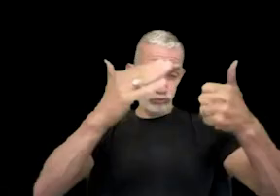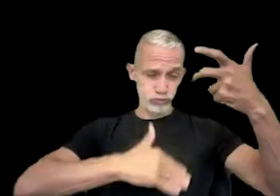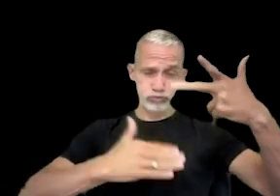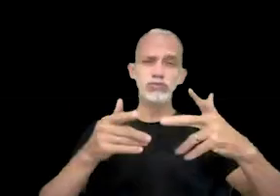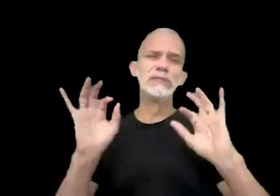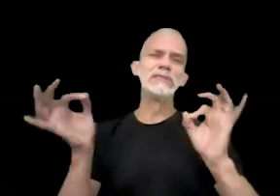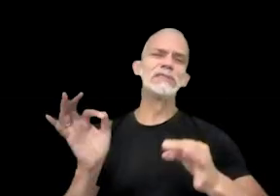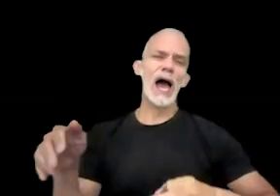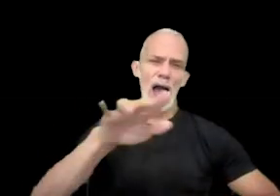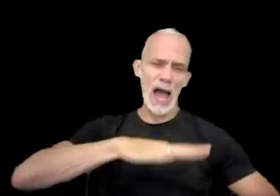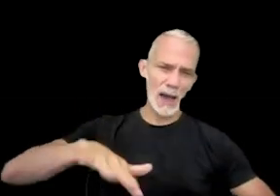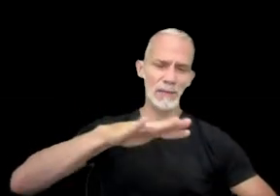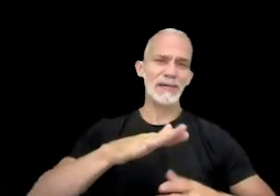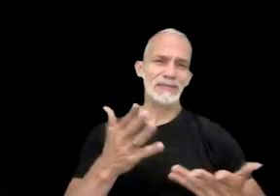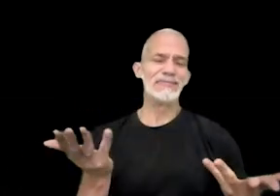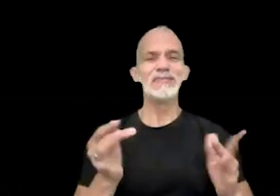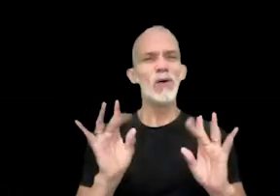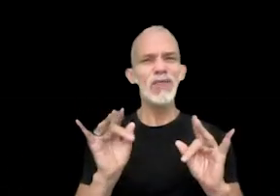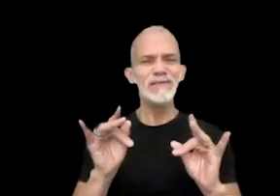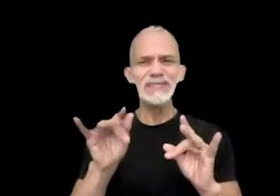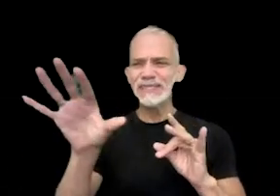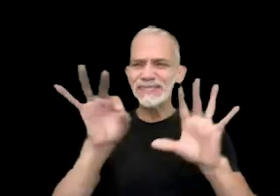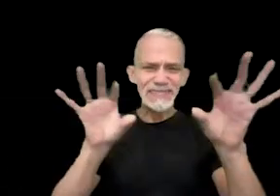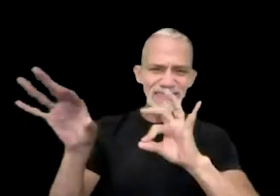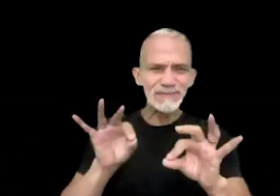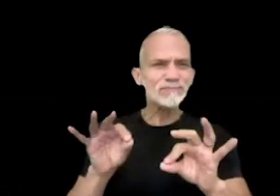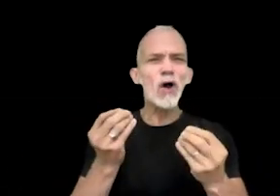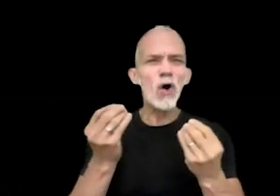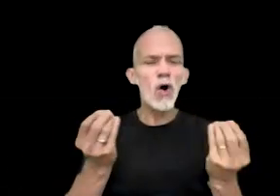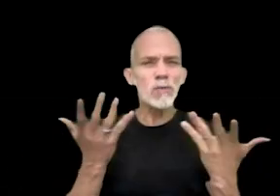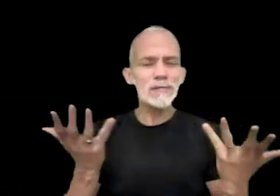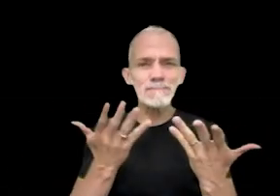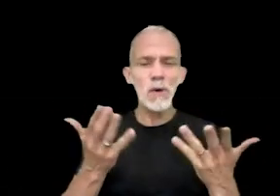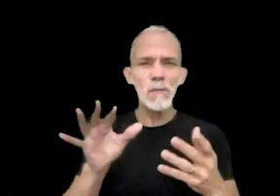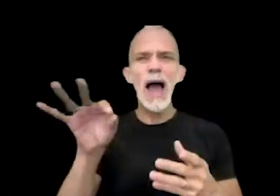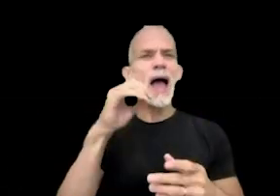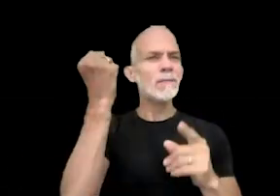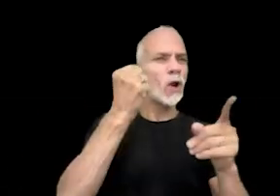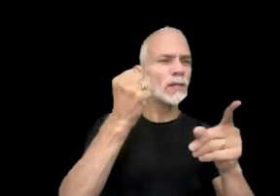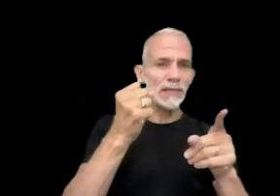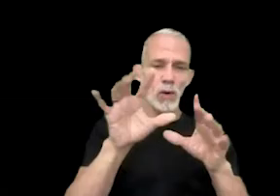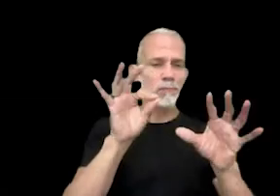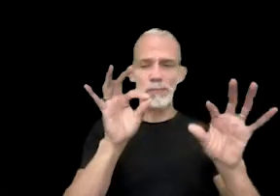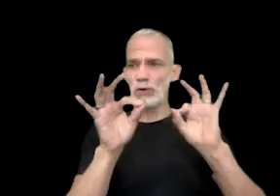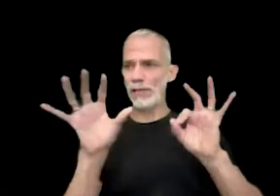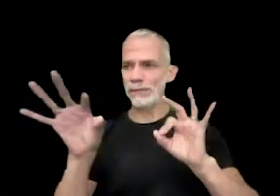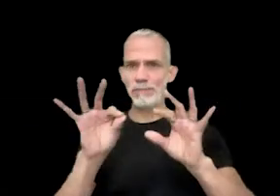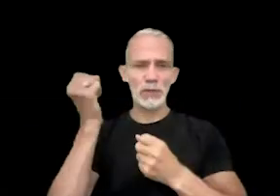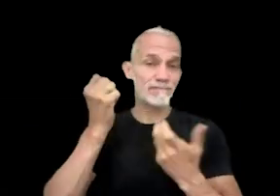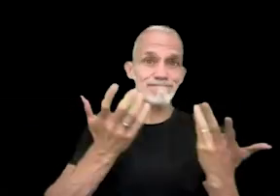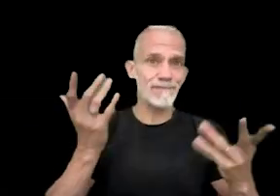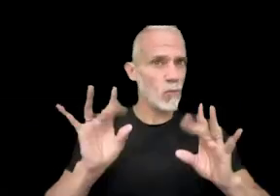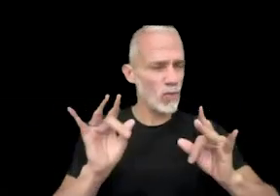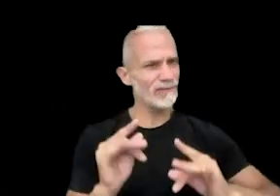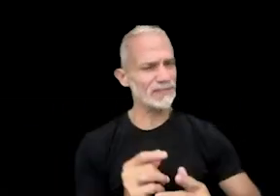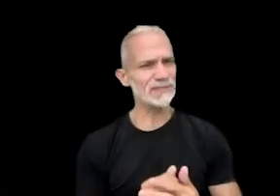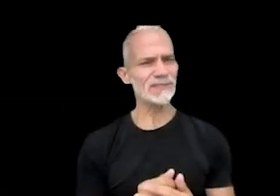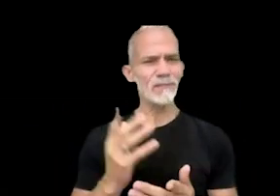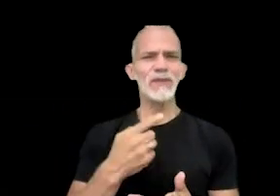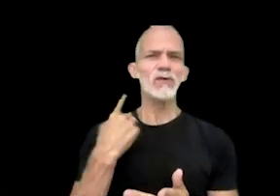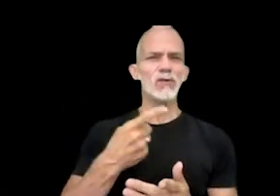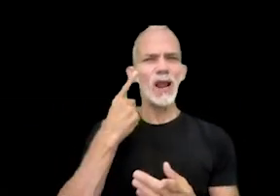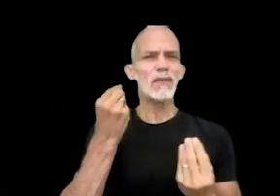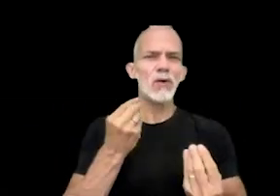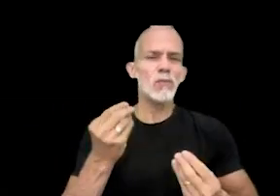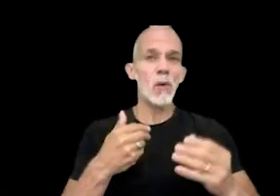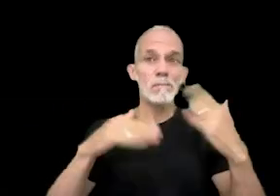saben. Es difícil hacer la selección de qué es más importante una que otra, así que en eso tratamos de traer